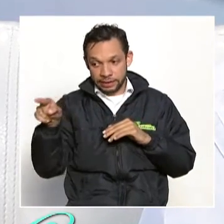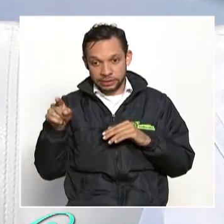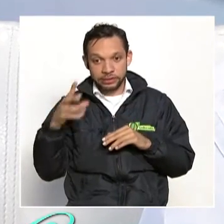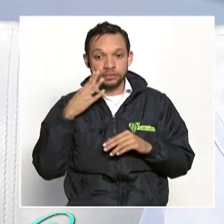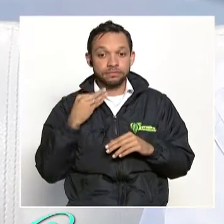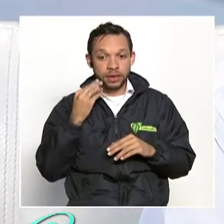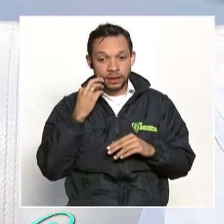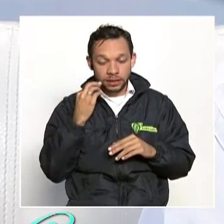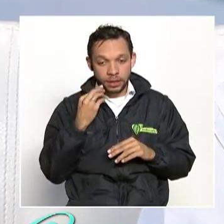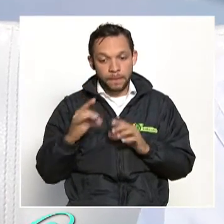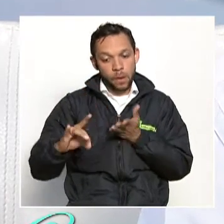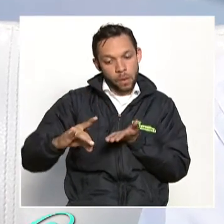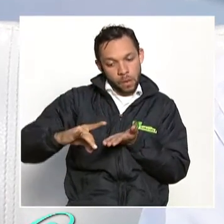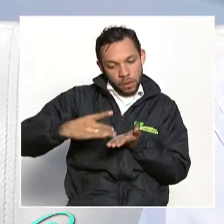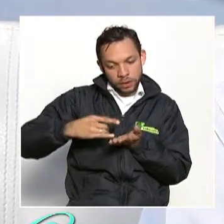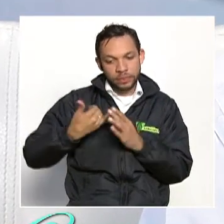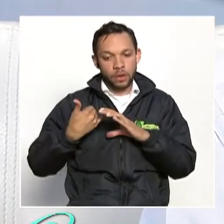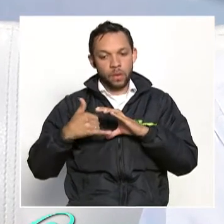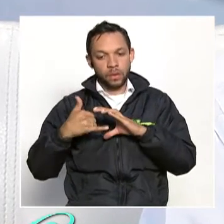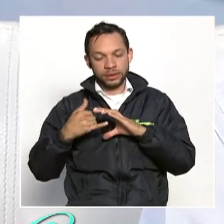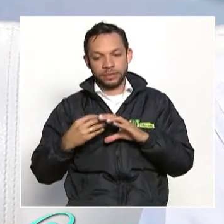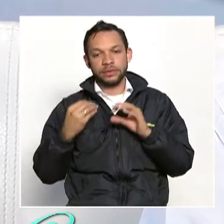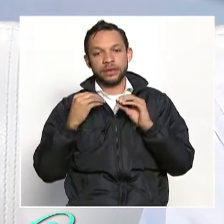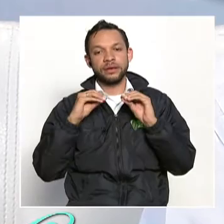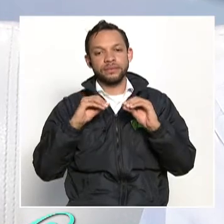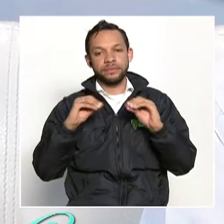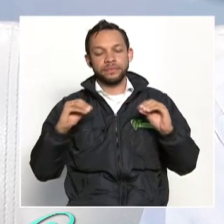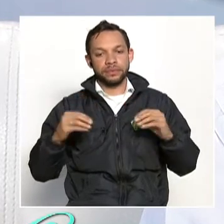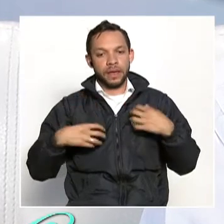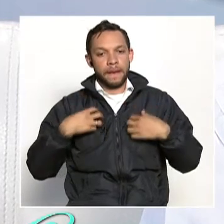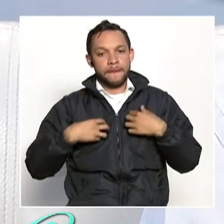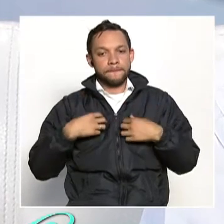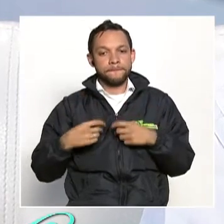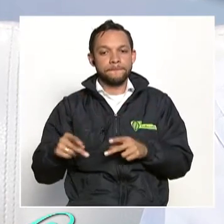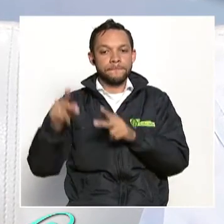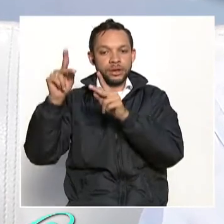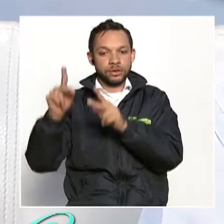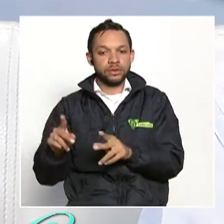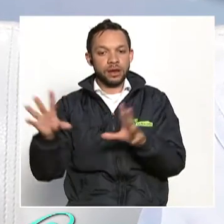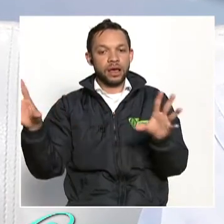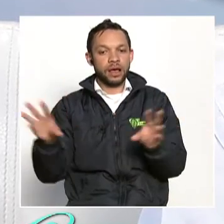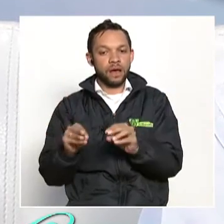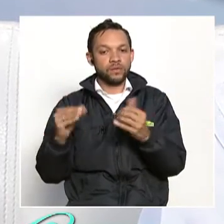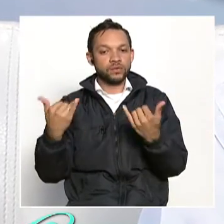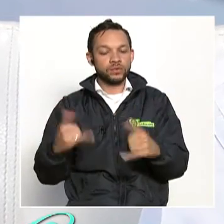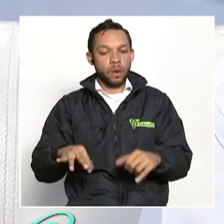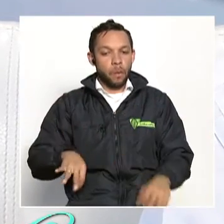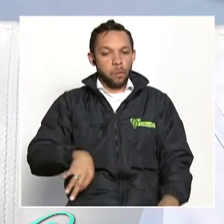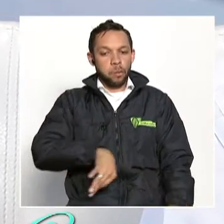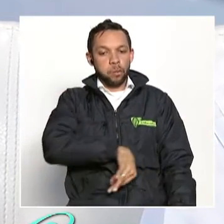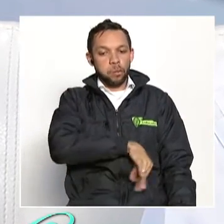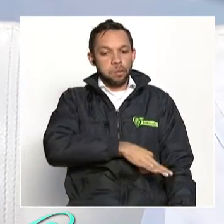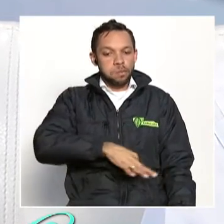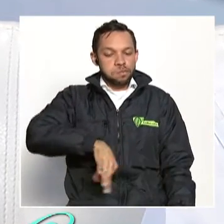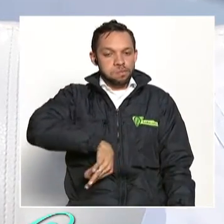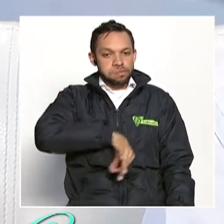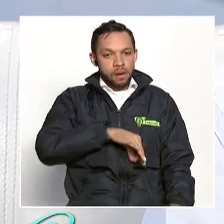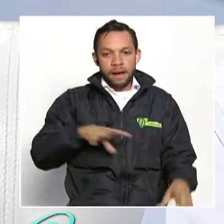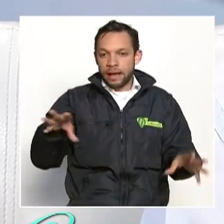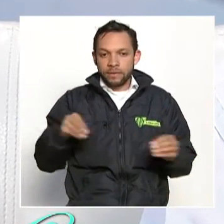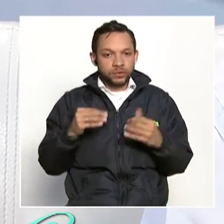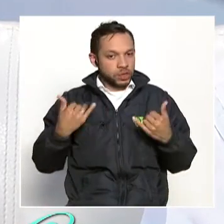nos escribe: estoy asustado porque un paciente terminó el proceso de la limpieza de colon con recambio de flora